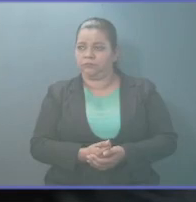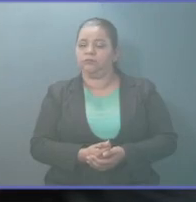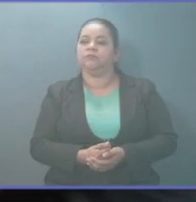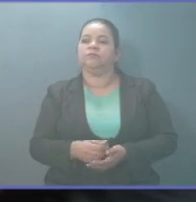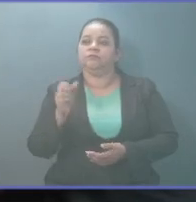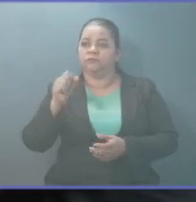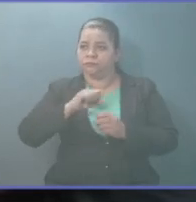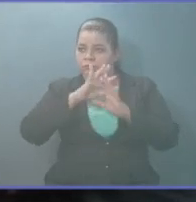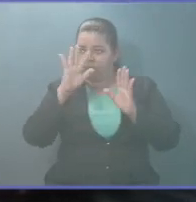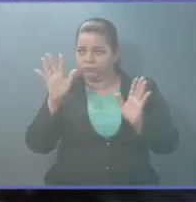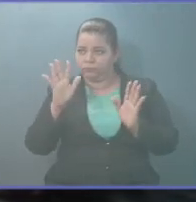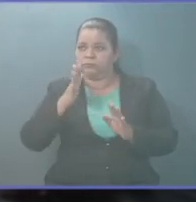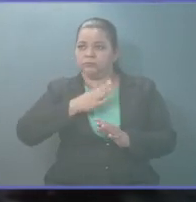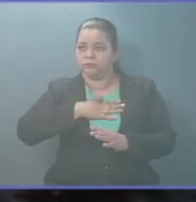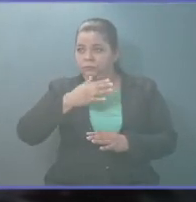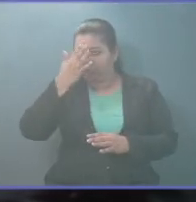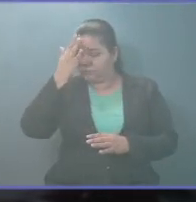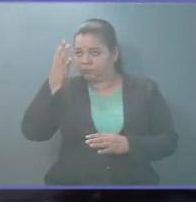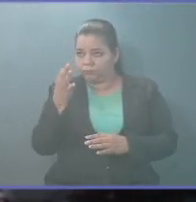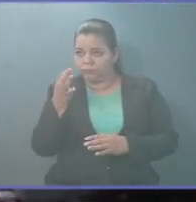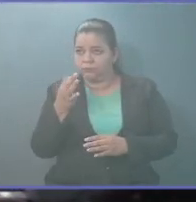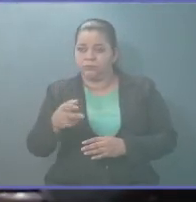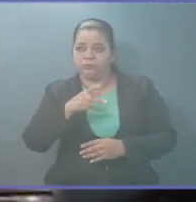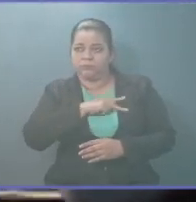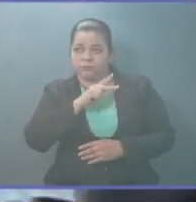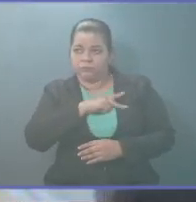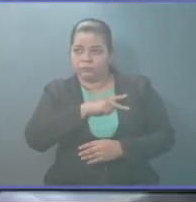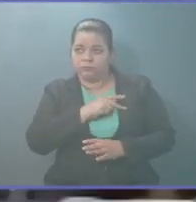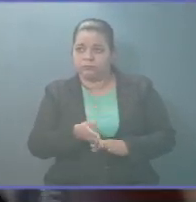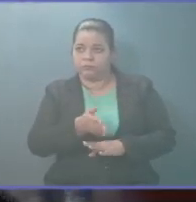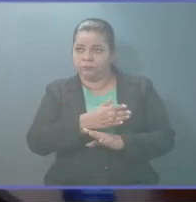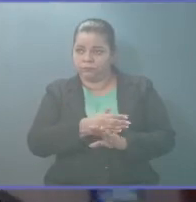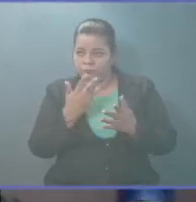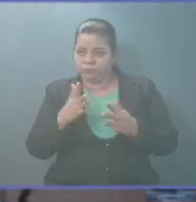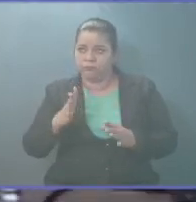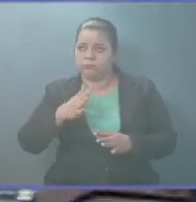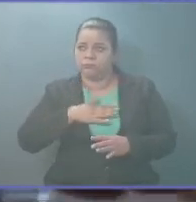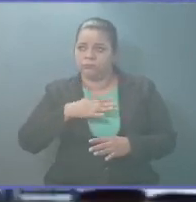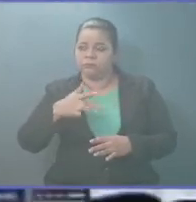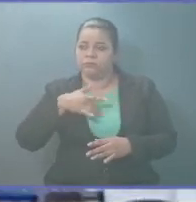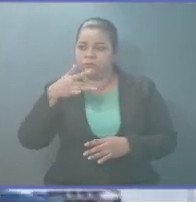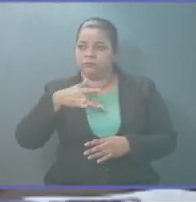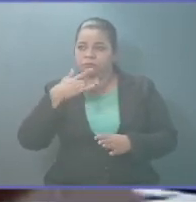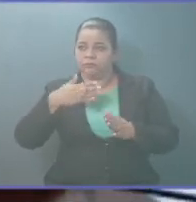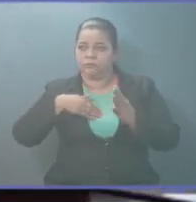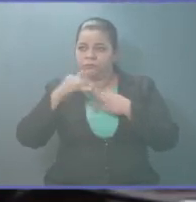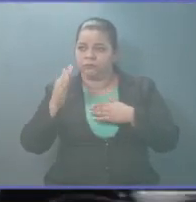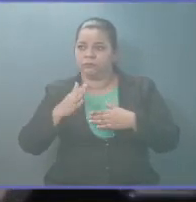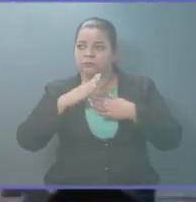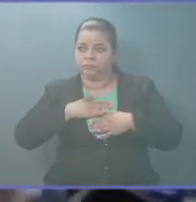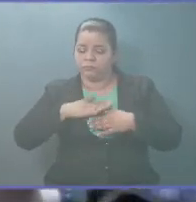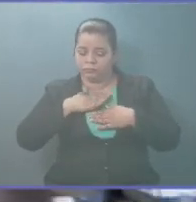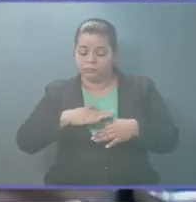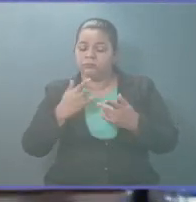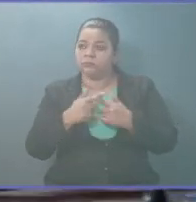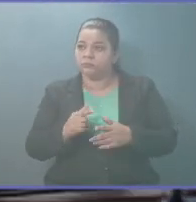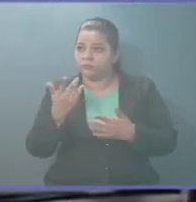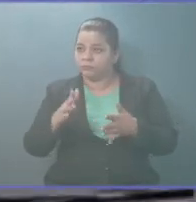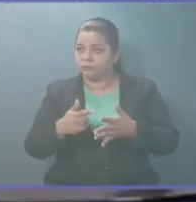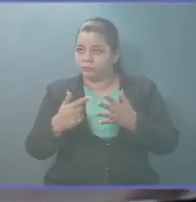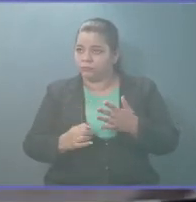quizás a mí, a título personal, una parte que me da más tranquilidad, porque obviamente regular desde una ley